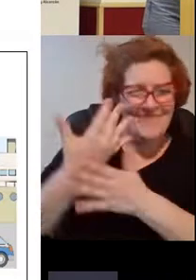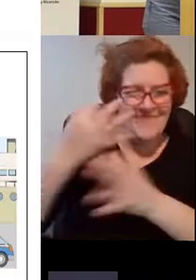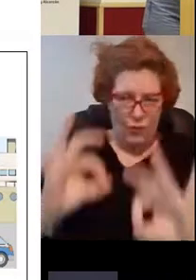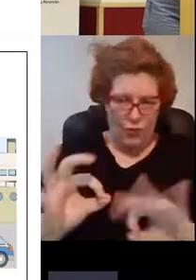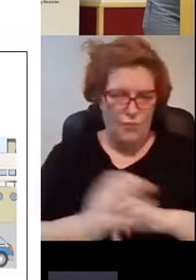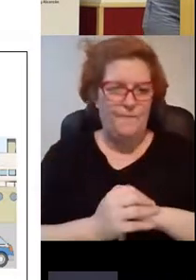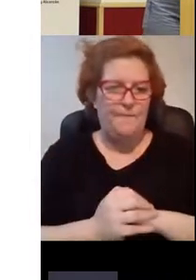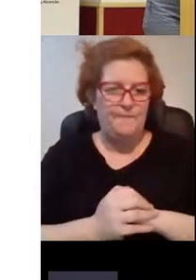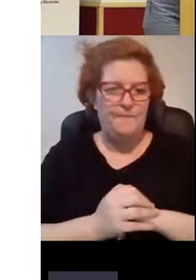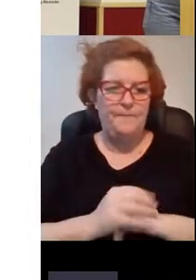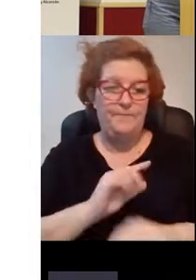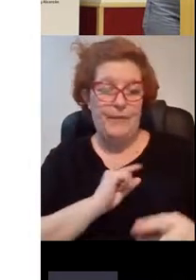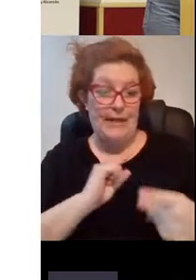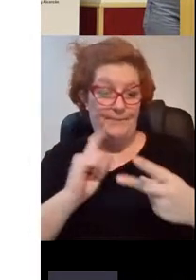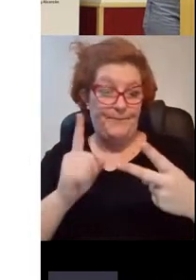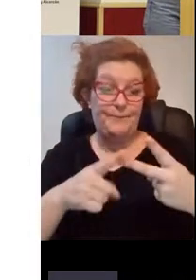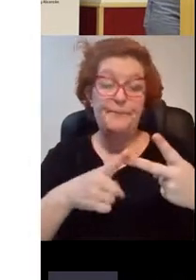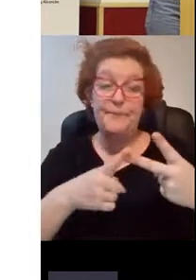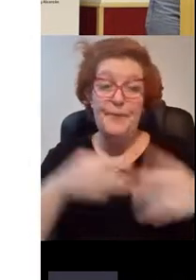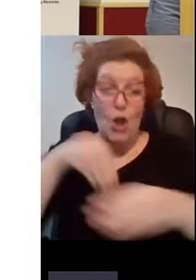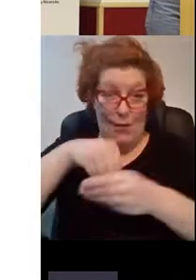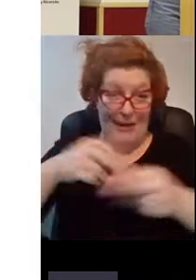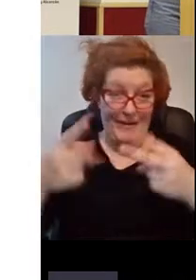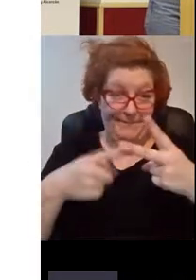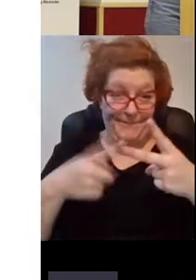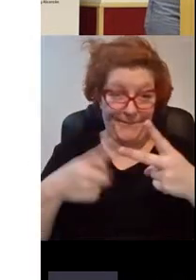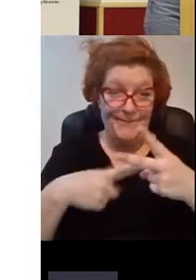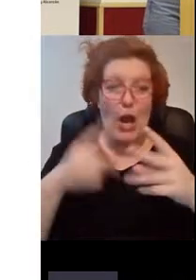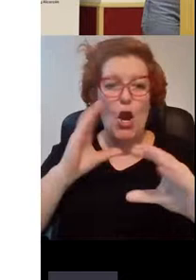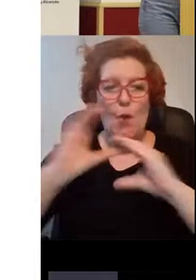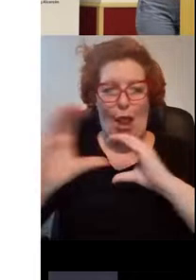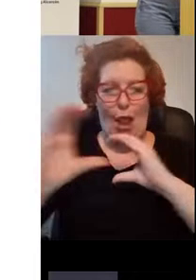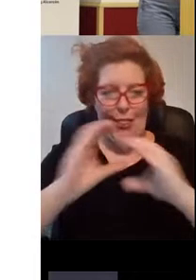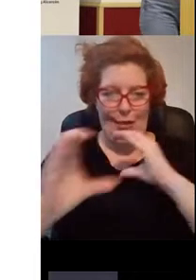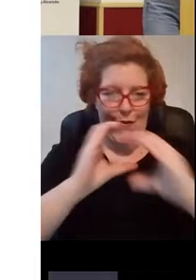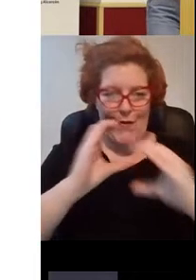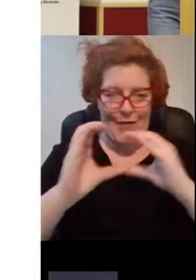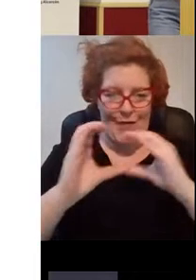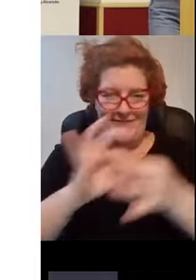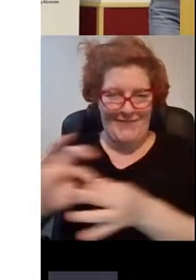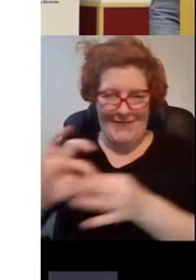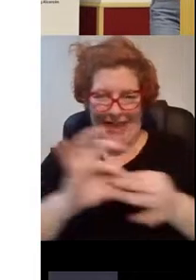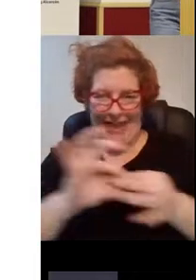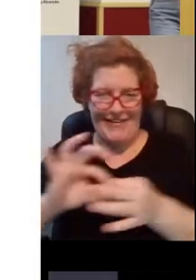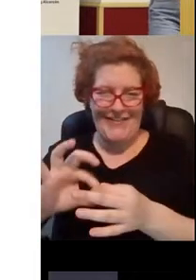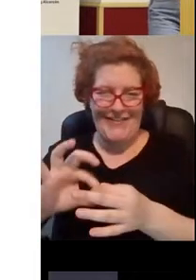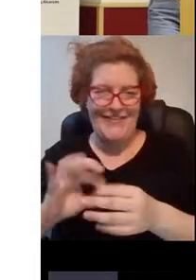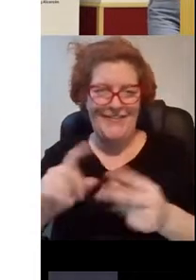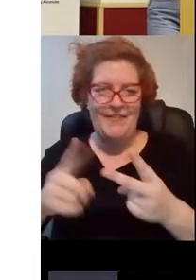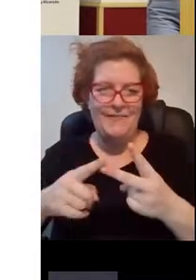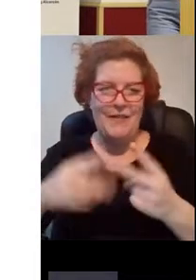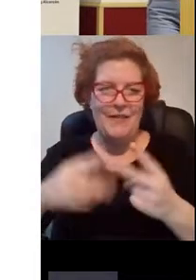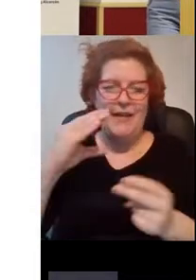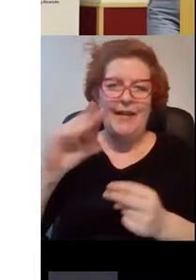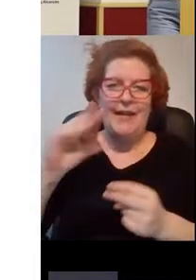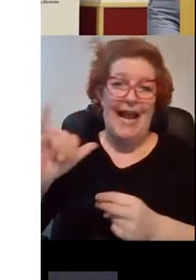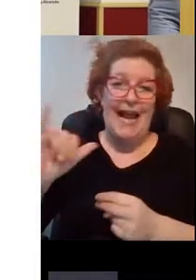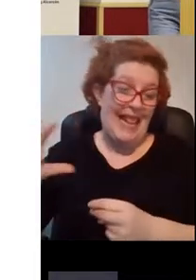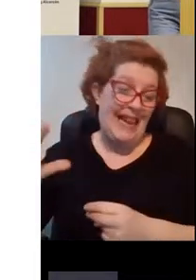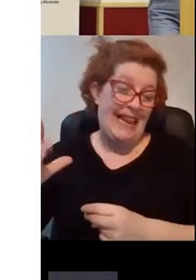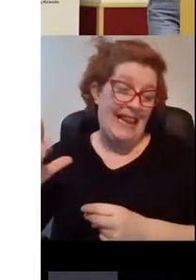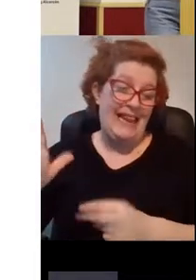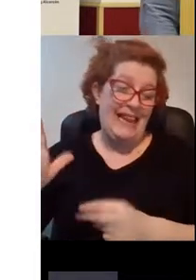El segundo componente es el de la comunicación, que está muy relacionado. En el CLIL tenemos que combinar lo que es la